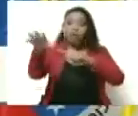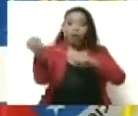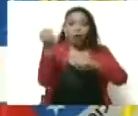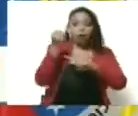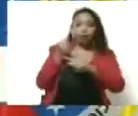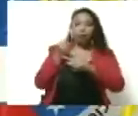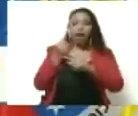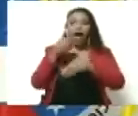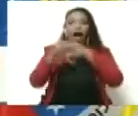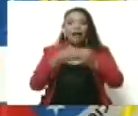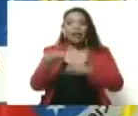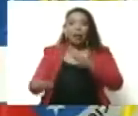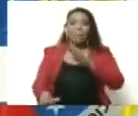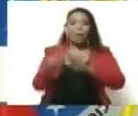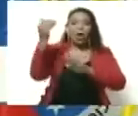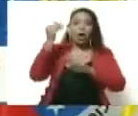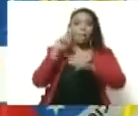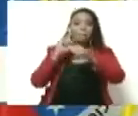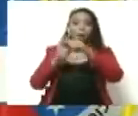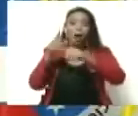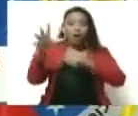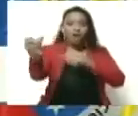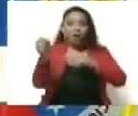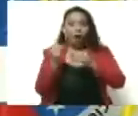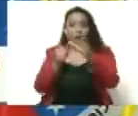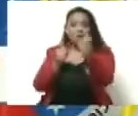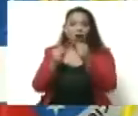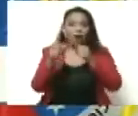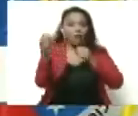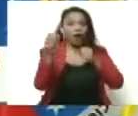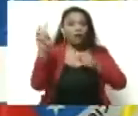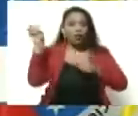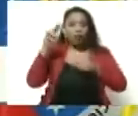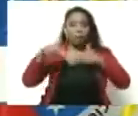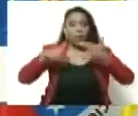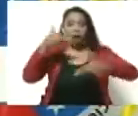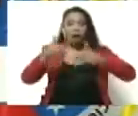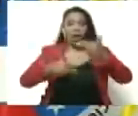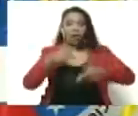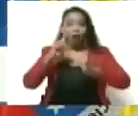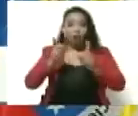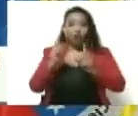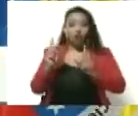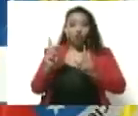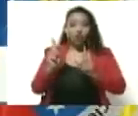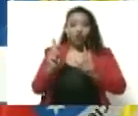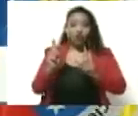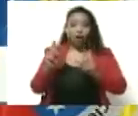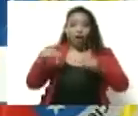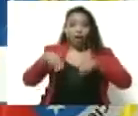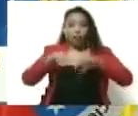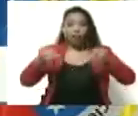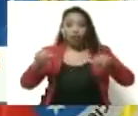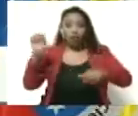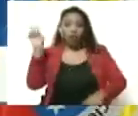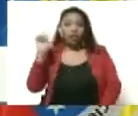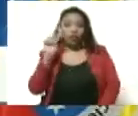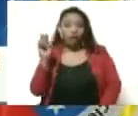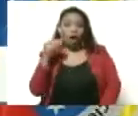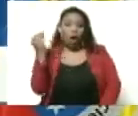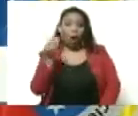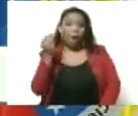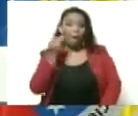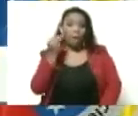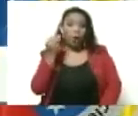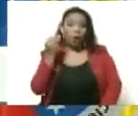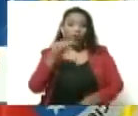cometer delitos, la captación de delincuentes venezolanos para cometer delitos tanto en el territorio venezolano